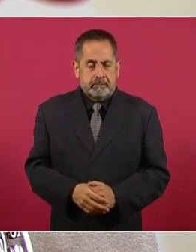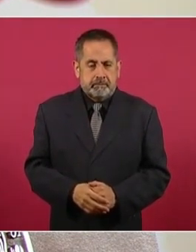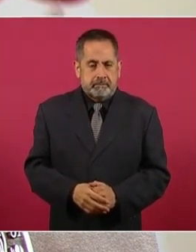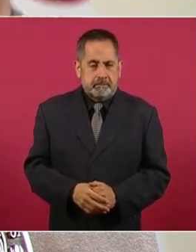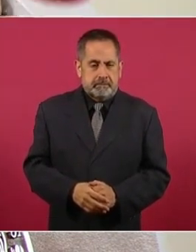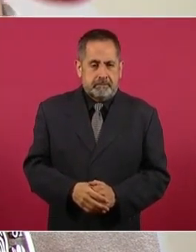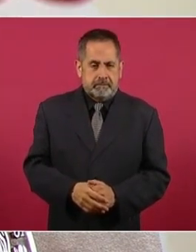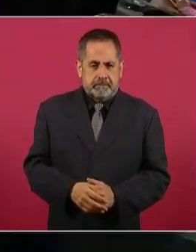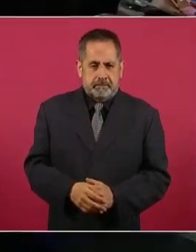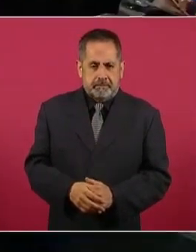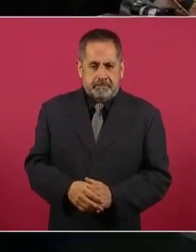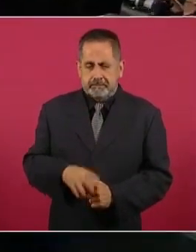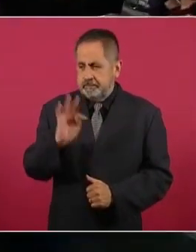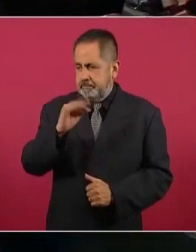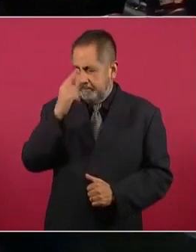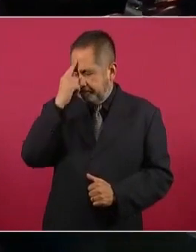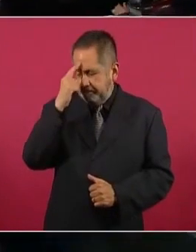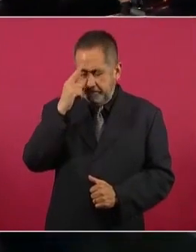A ver si